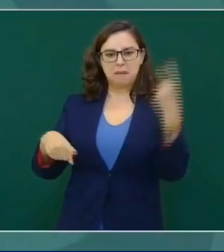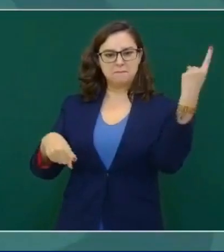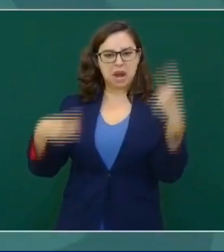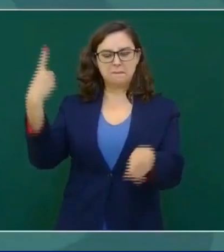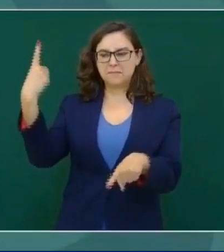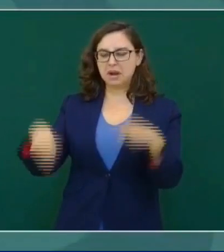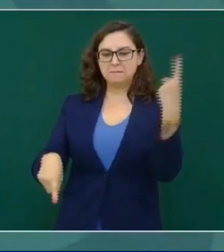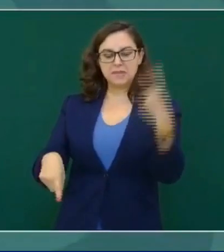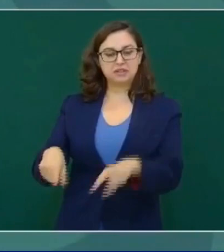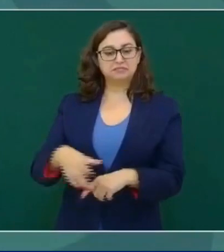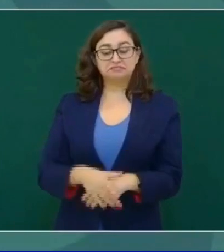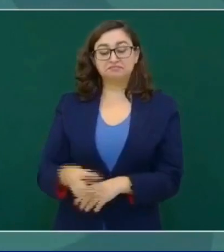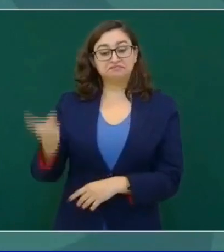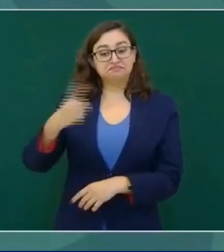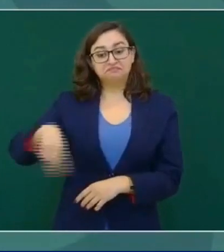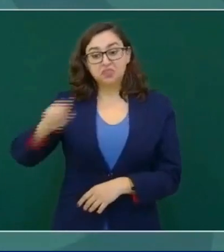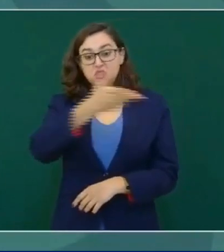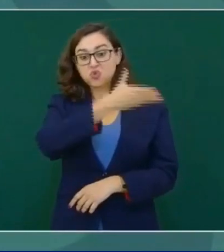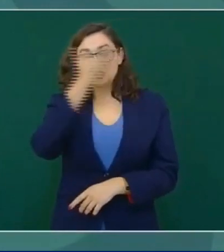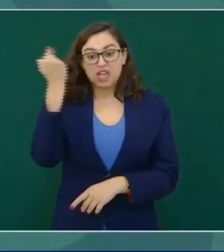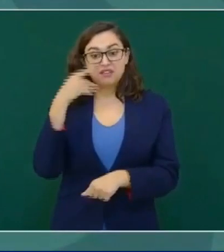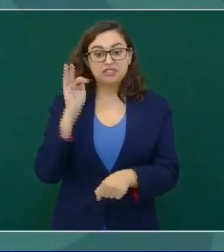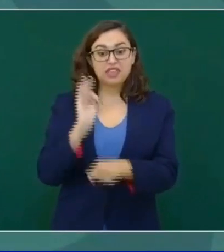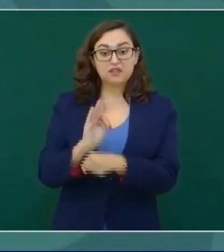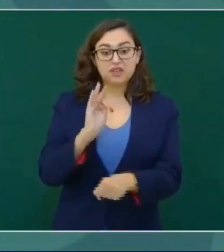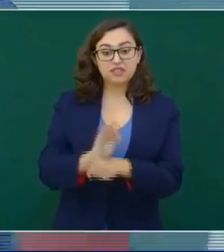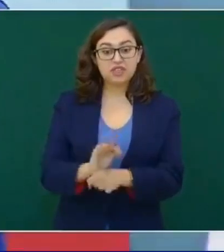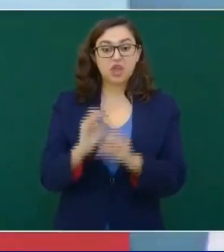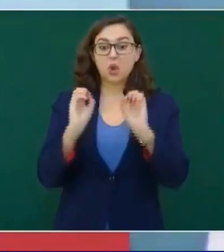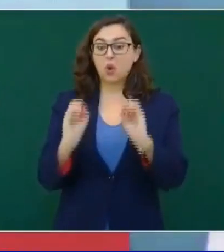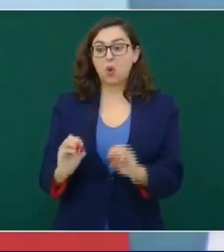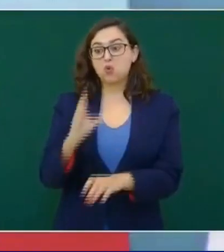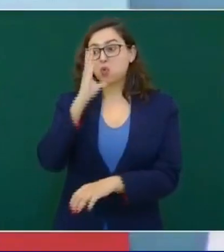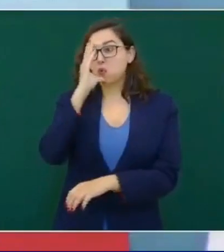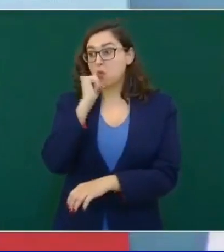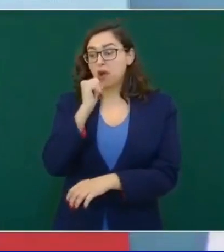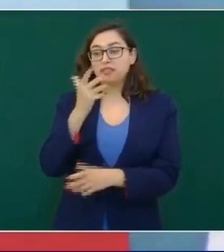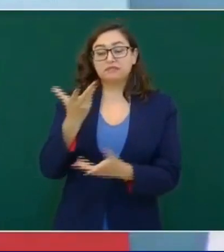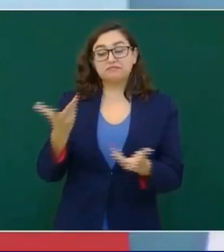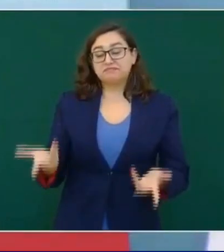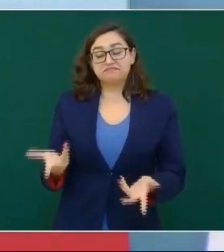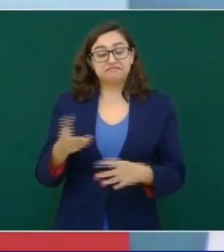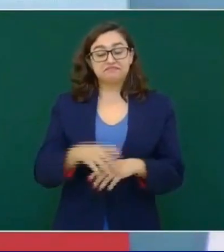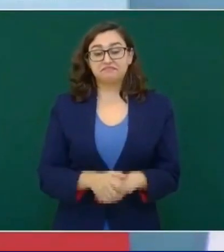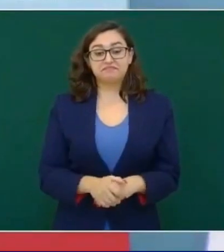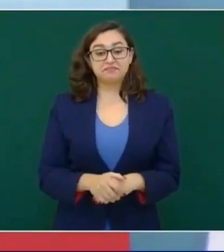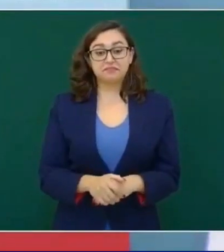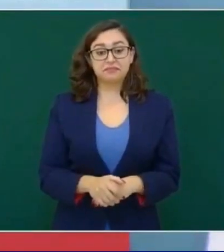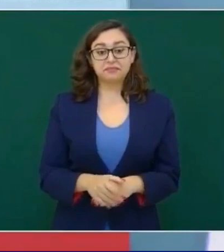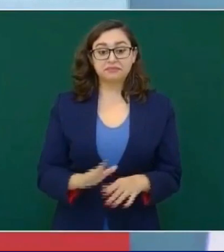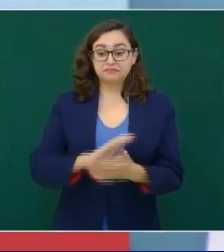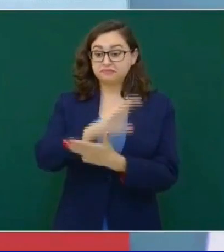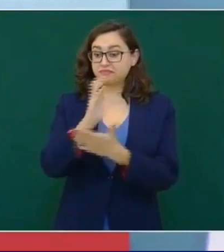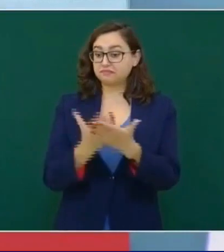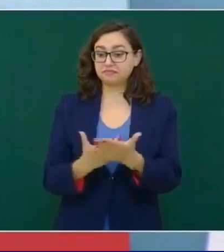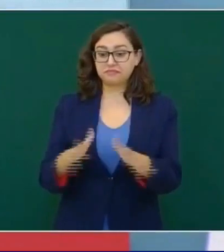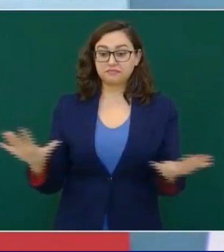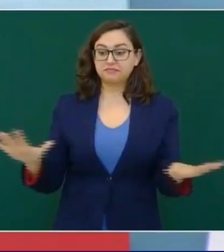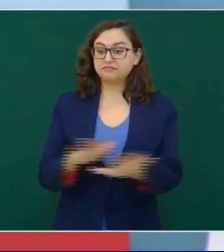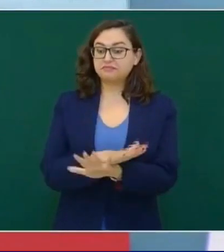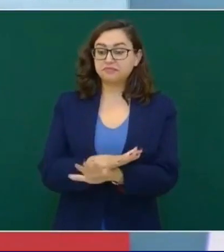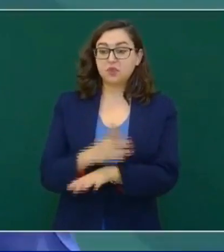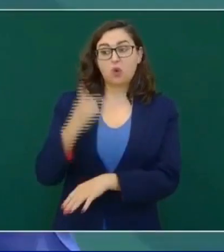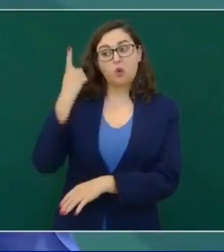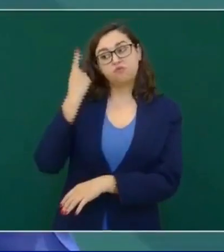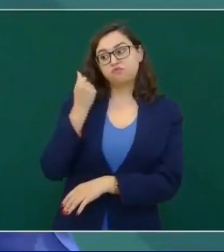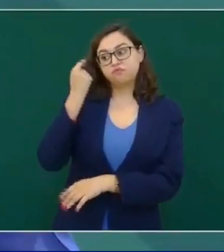No supieron o no pudieron. Y les modificaron el contrato colectivo para aumentarles la